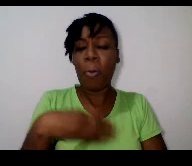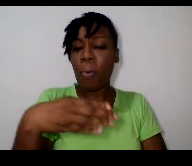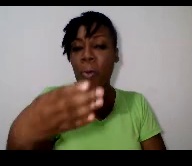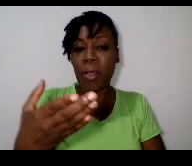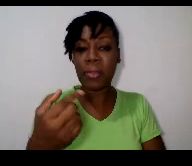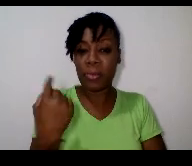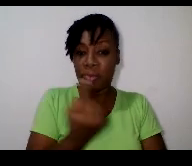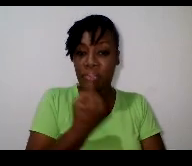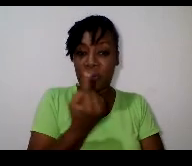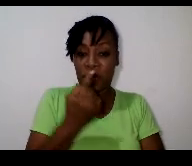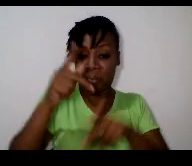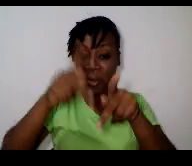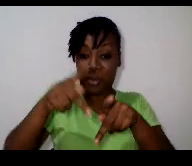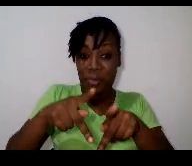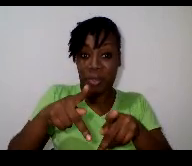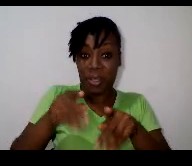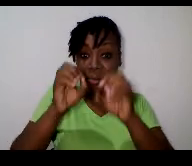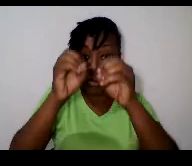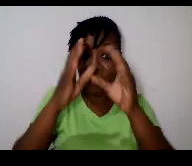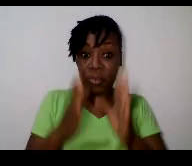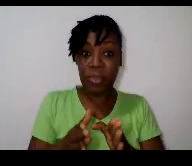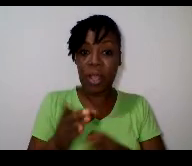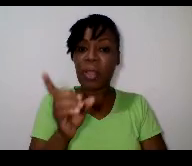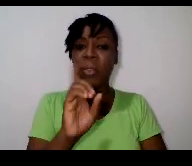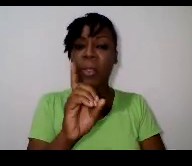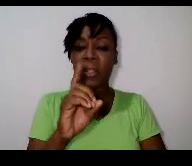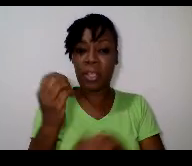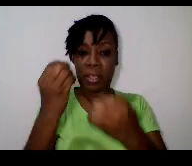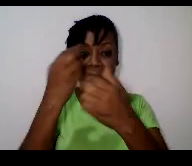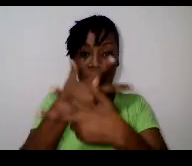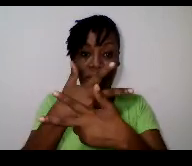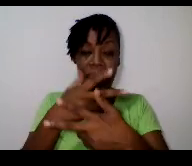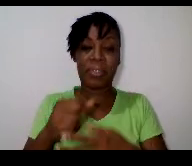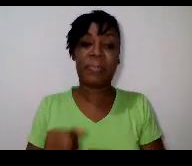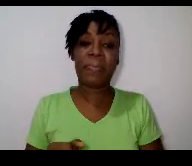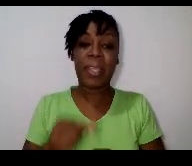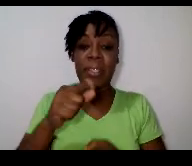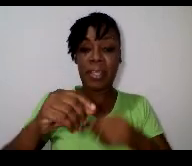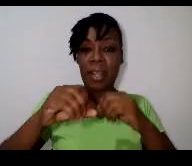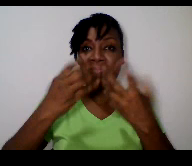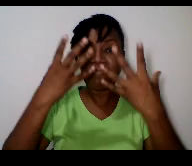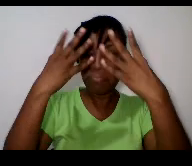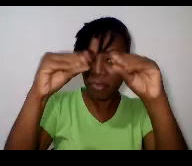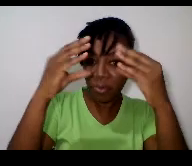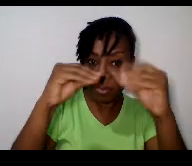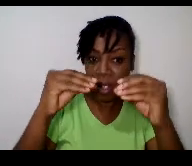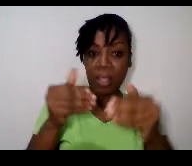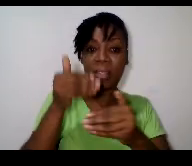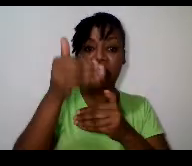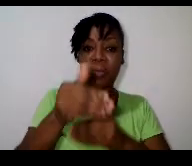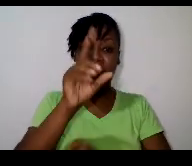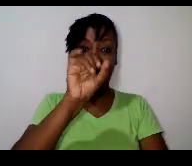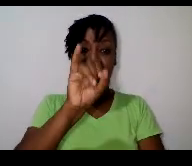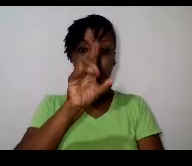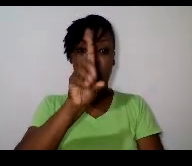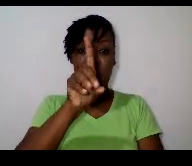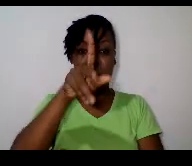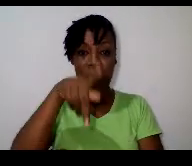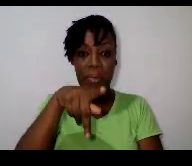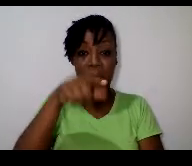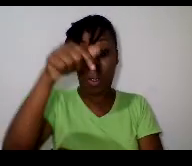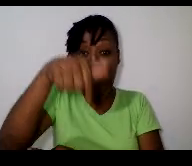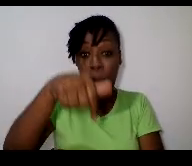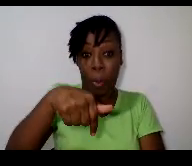personal docente. Estas serán impartidas en la plataforma Teams y serán anunciadas también por el IDP. Hoy usted puede hacer